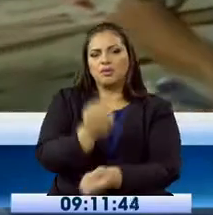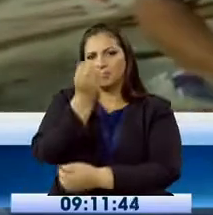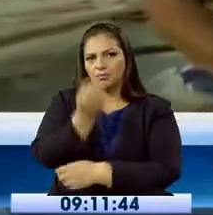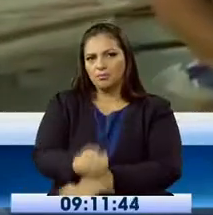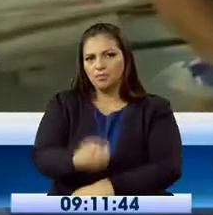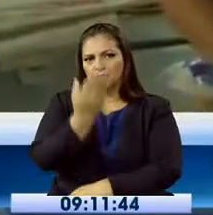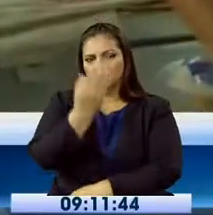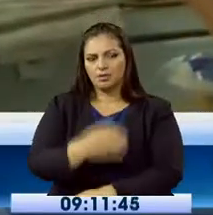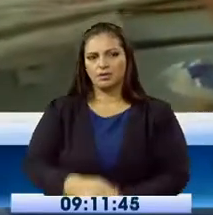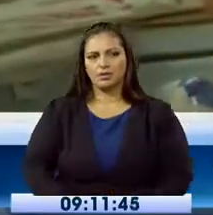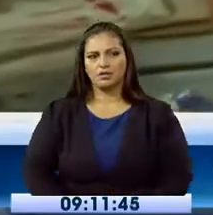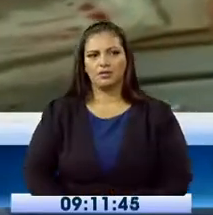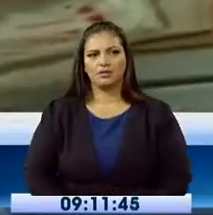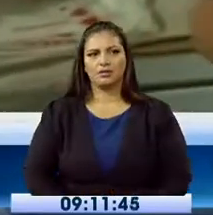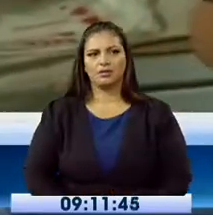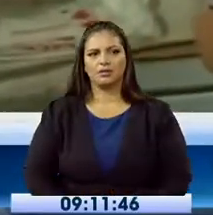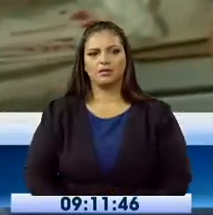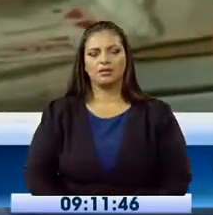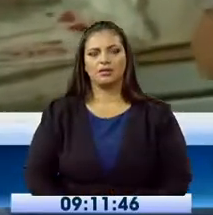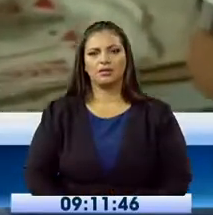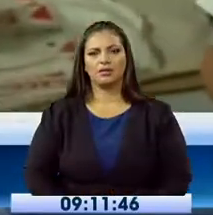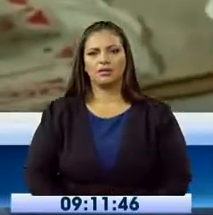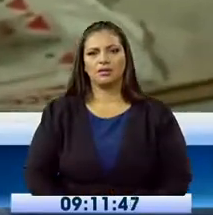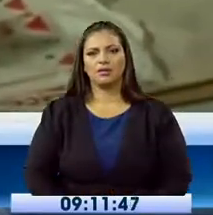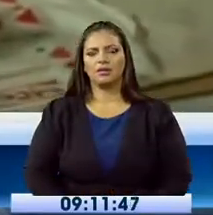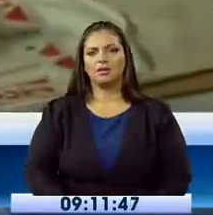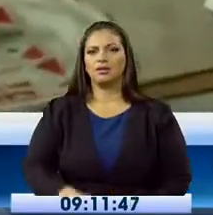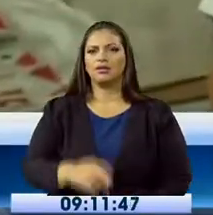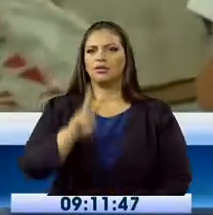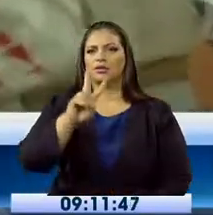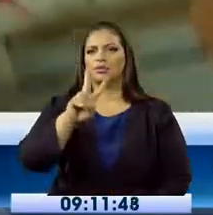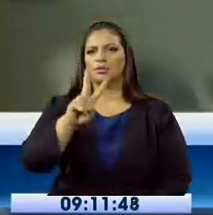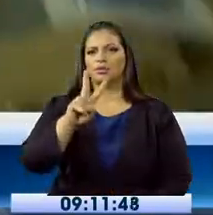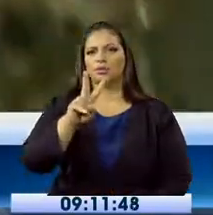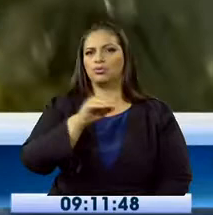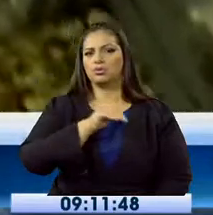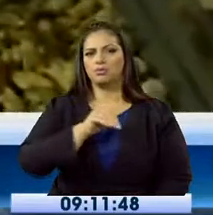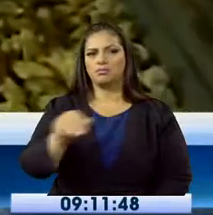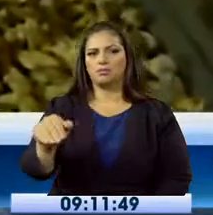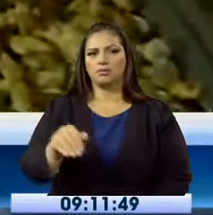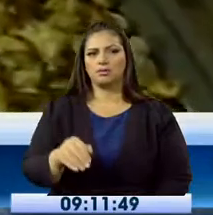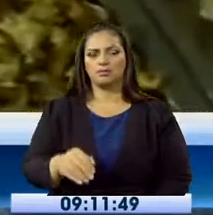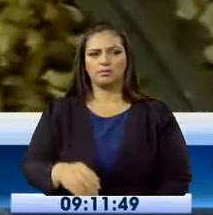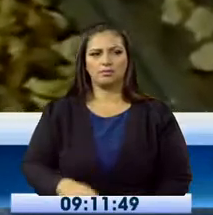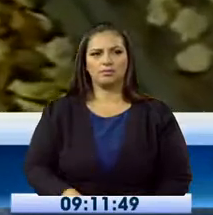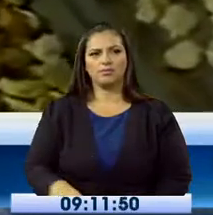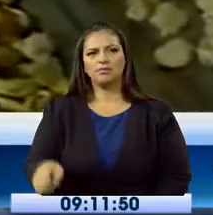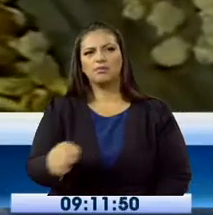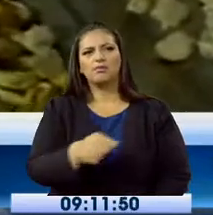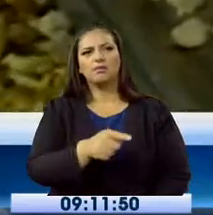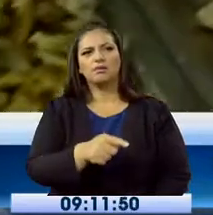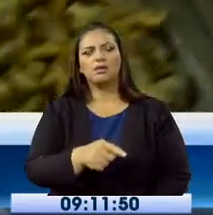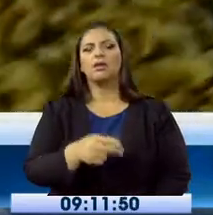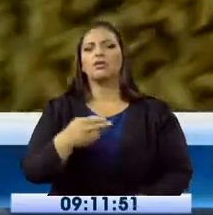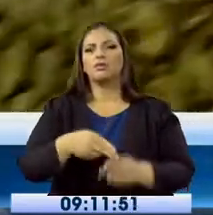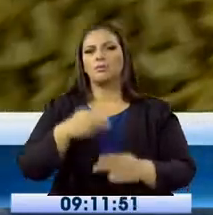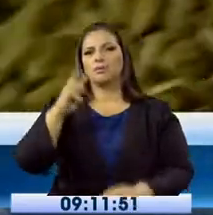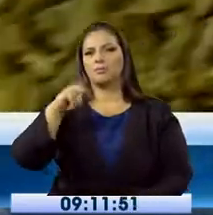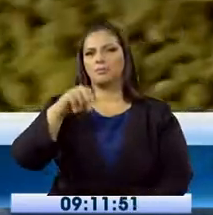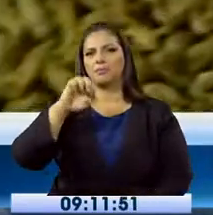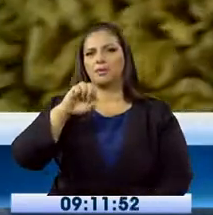Alberto. ¿A cómo están? 2.50 la libra. 2.50 la libra. ¿Y esto es? Igual, mejillón.